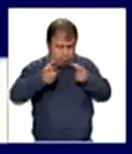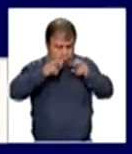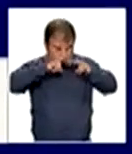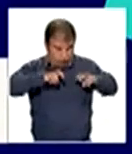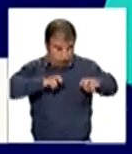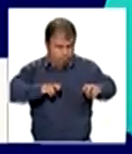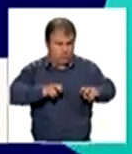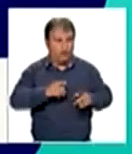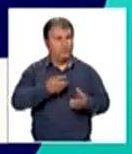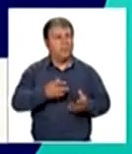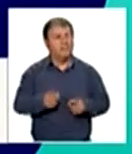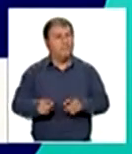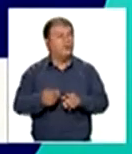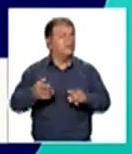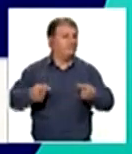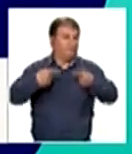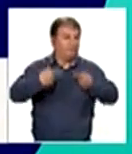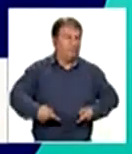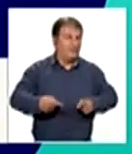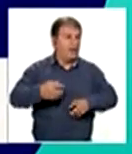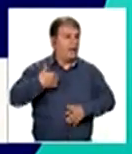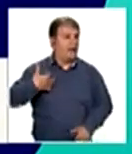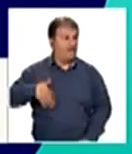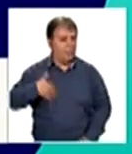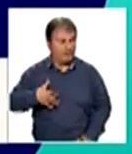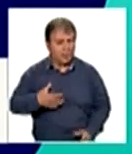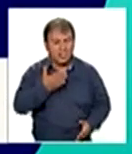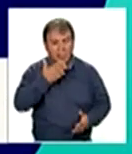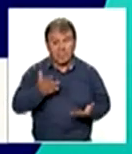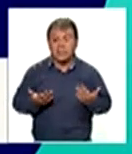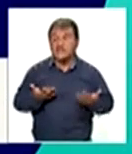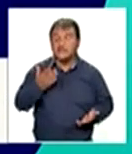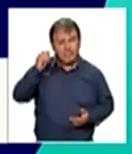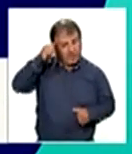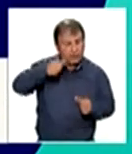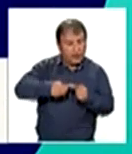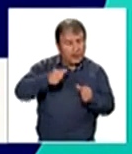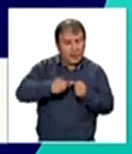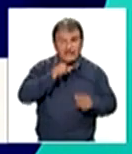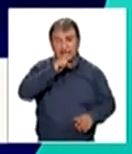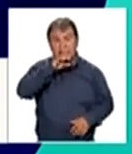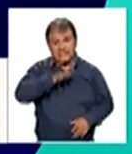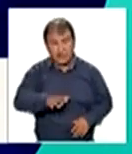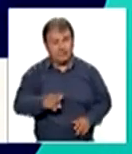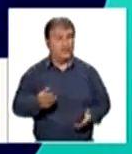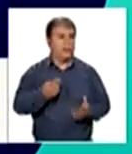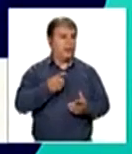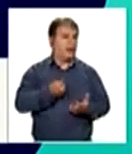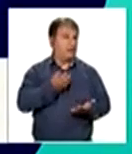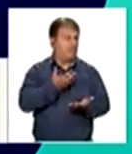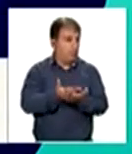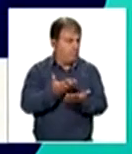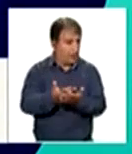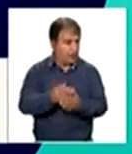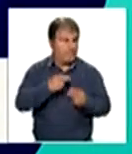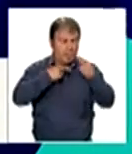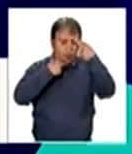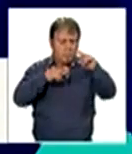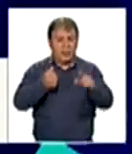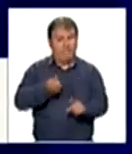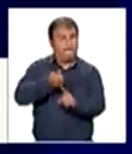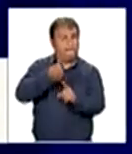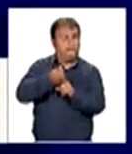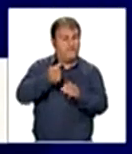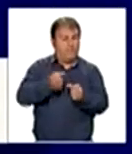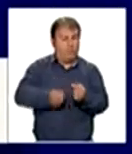partido con Argentina por las eliminatorias. Así es, hay que recordar que quienes van y deben confirmar esa noticia y tienen esa información para hacerla es el mismo